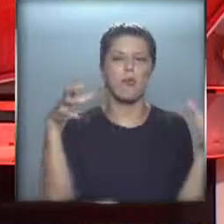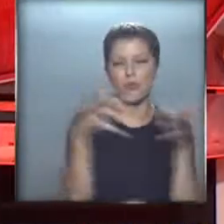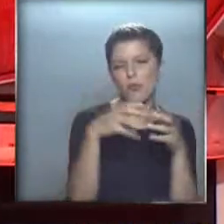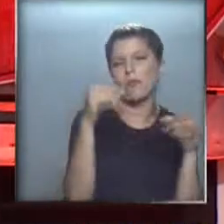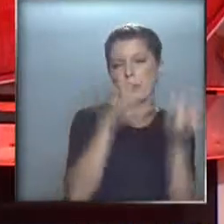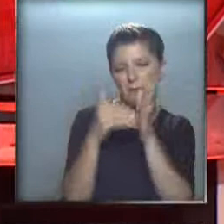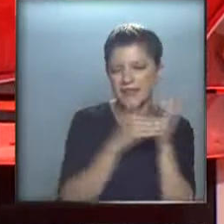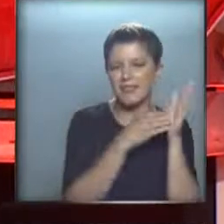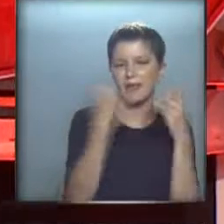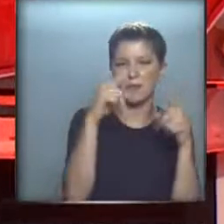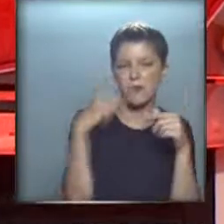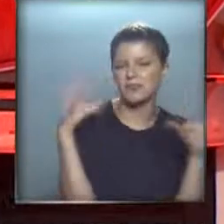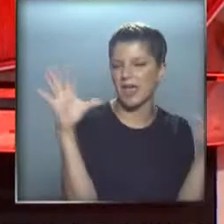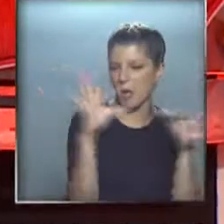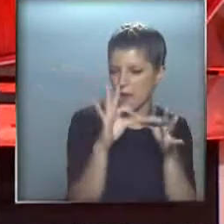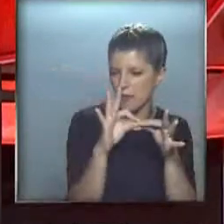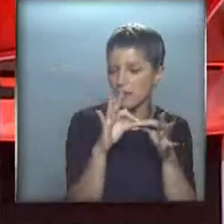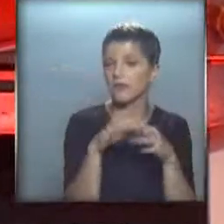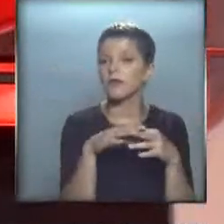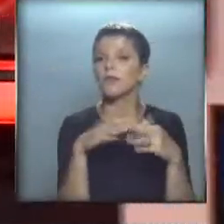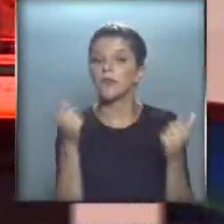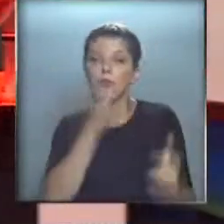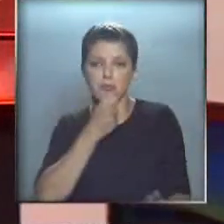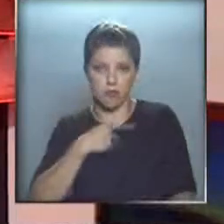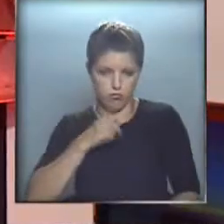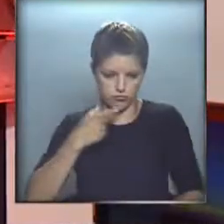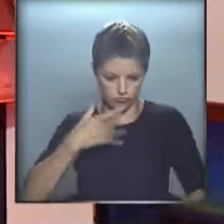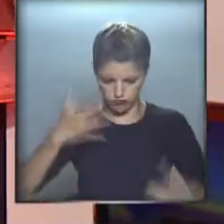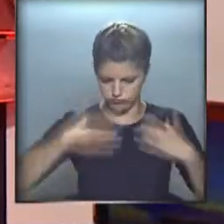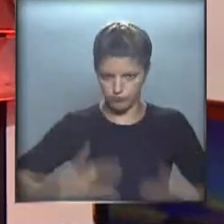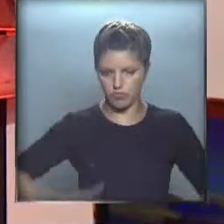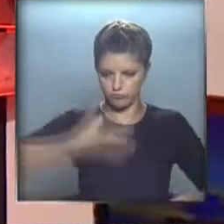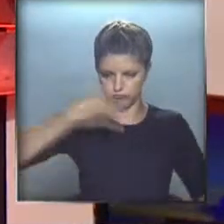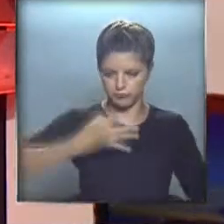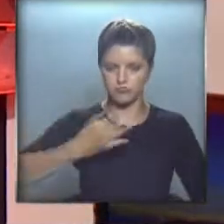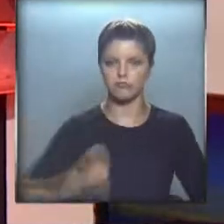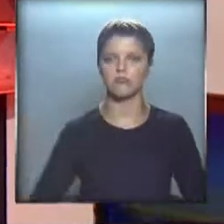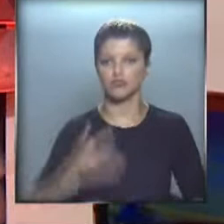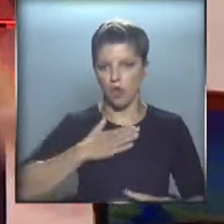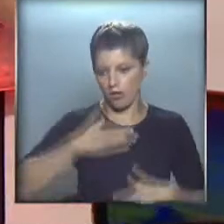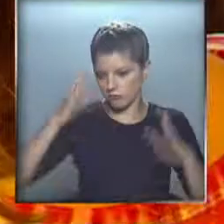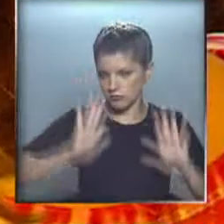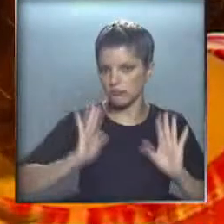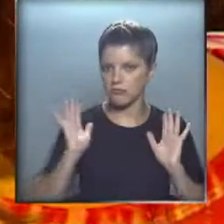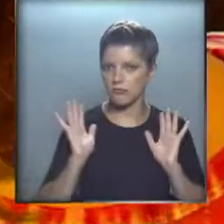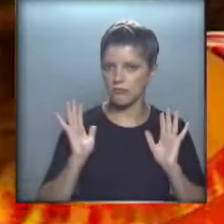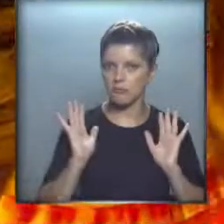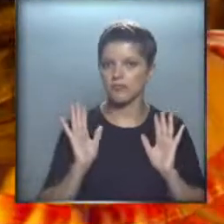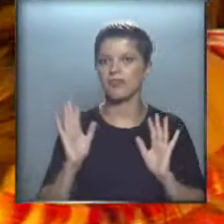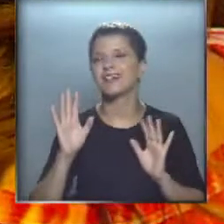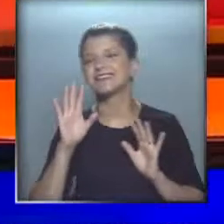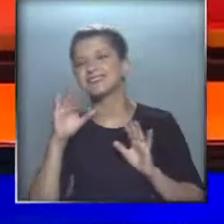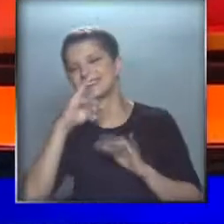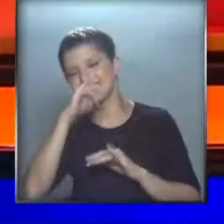Pero hay muchos también que, bueno, yo me he visto así y me la banco y porque soy así. Pero tiene un nivel de madurez que